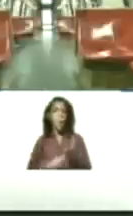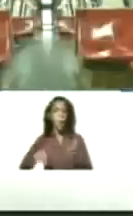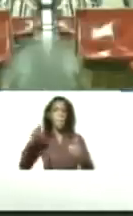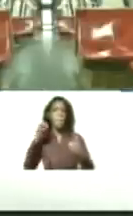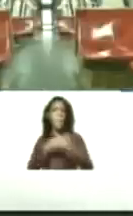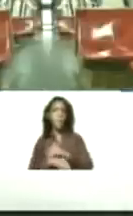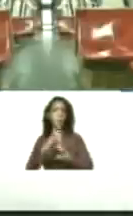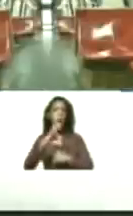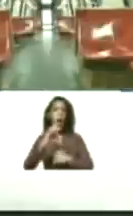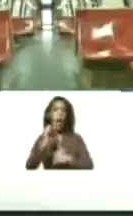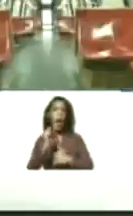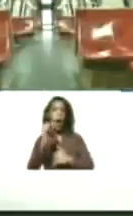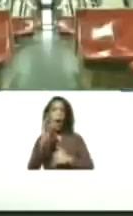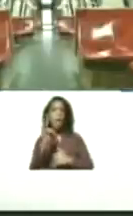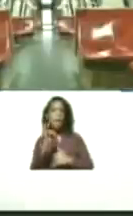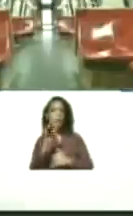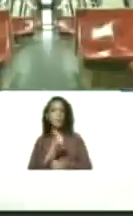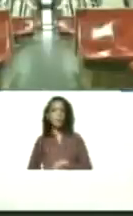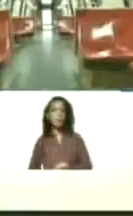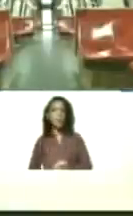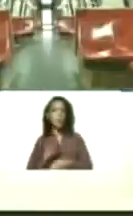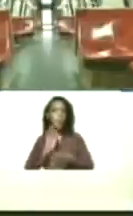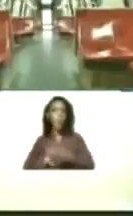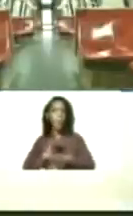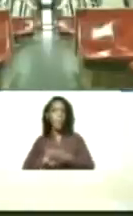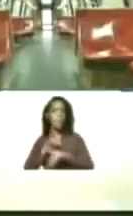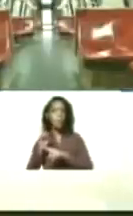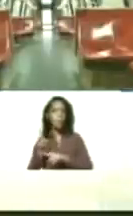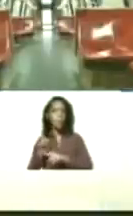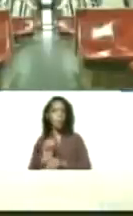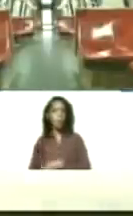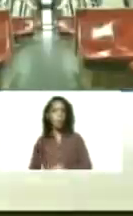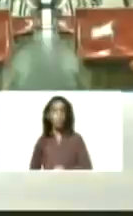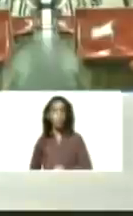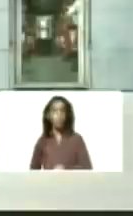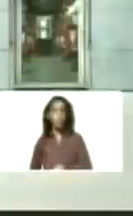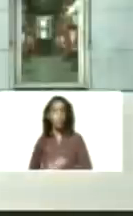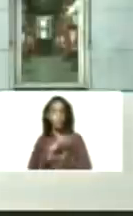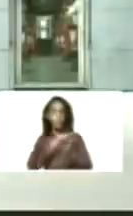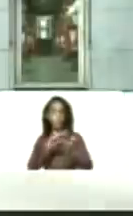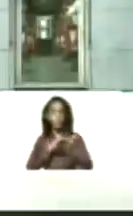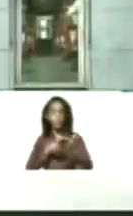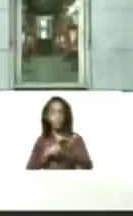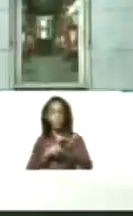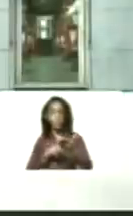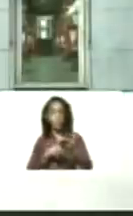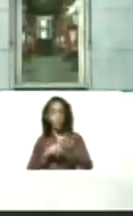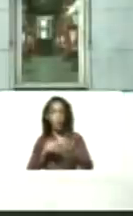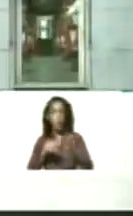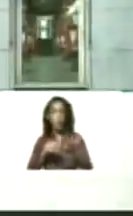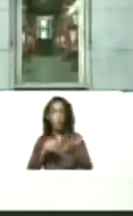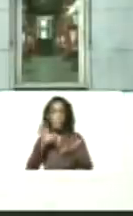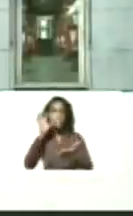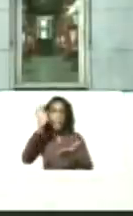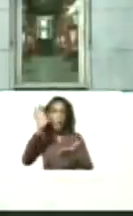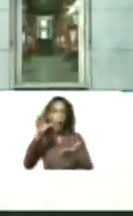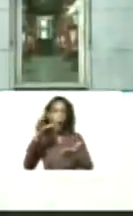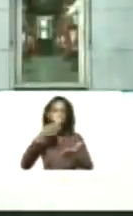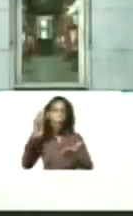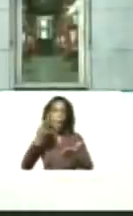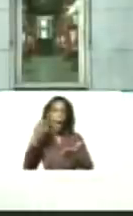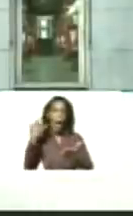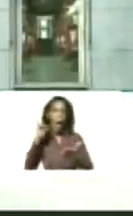CAF, y en lo que fue en la lectura de los planos que originalmente traían los